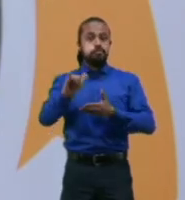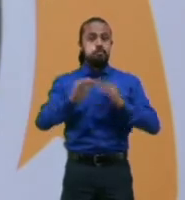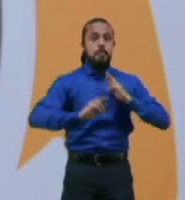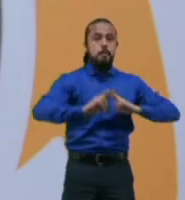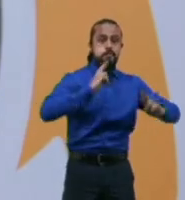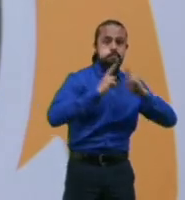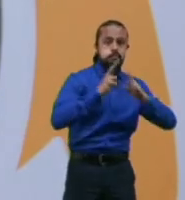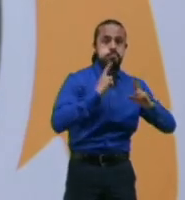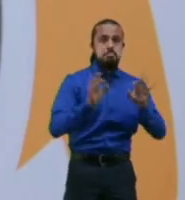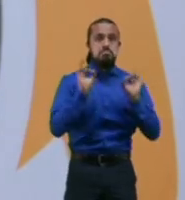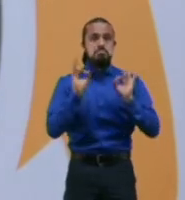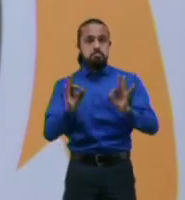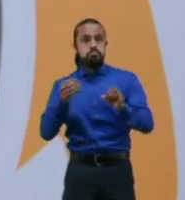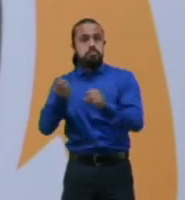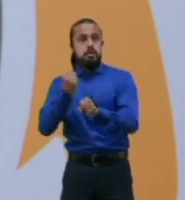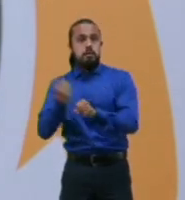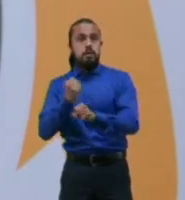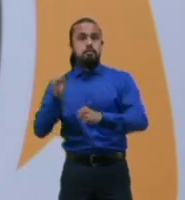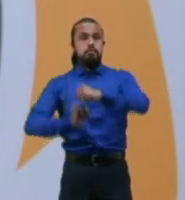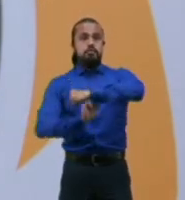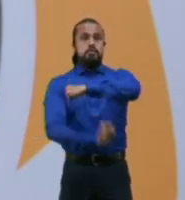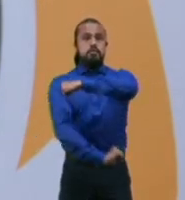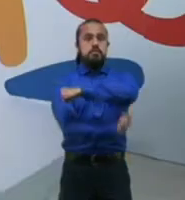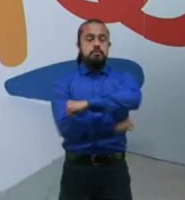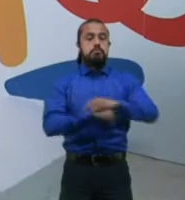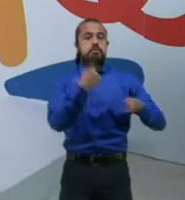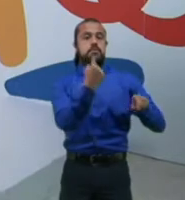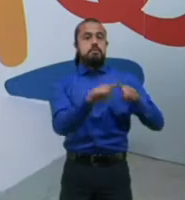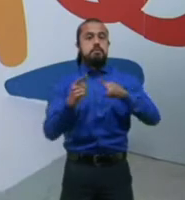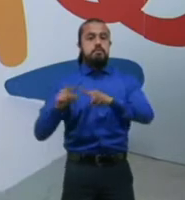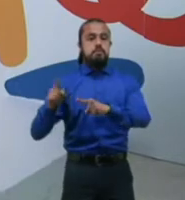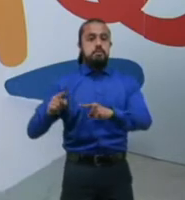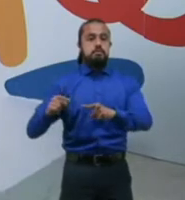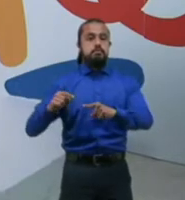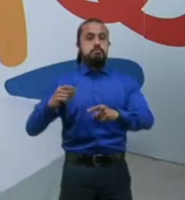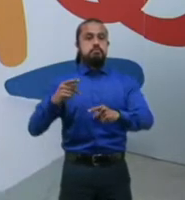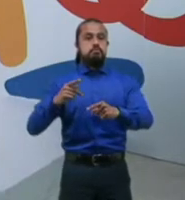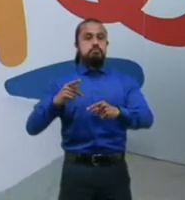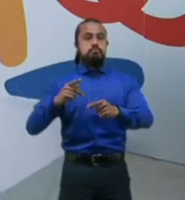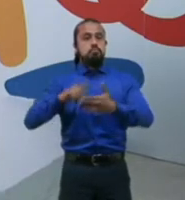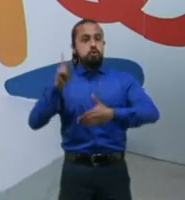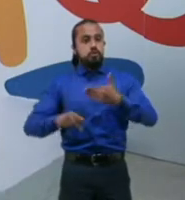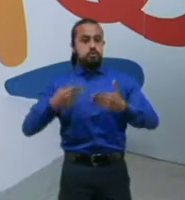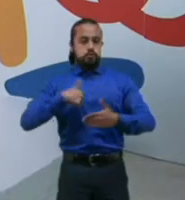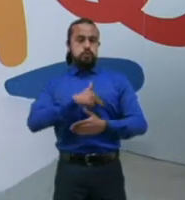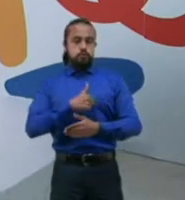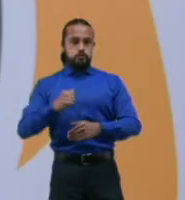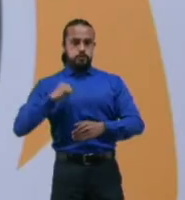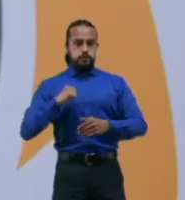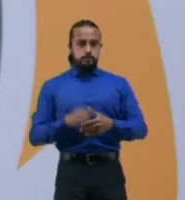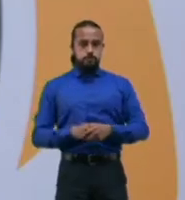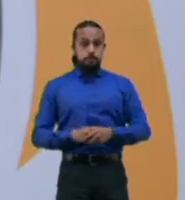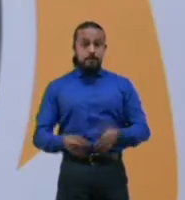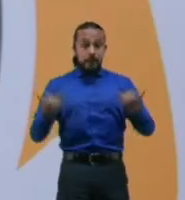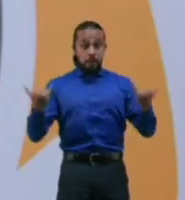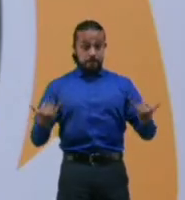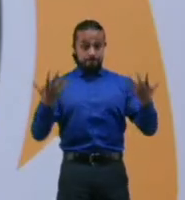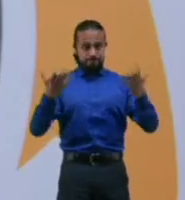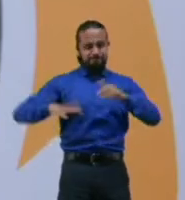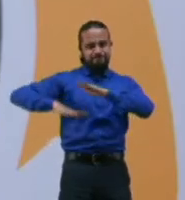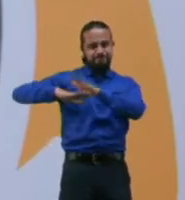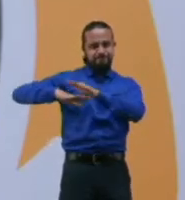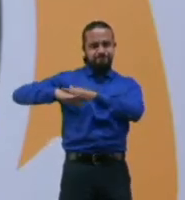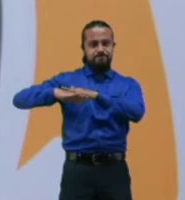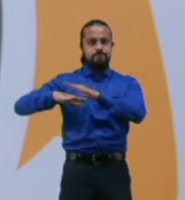para invertir y potenciar todos los proyectos que tenemos entonces le quiero dar la palabra ahora al presidente